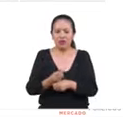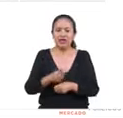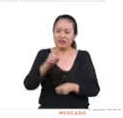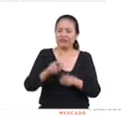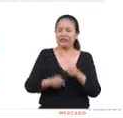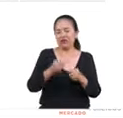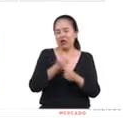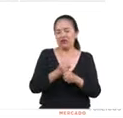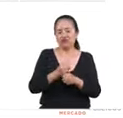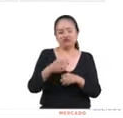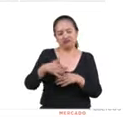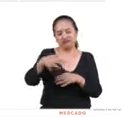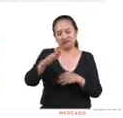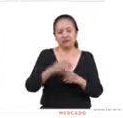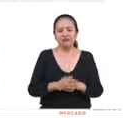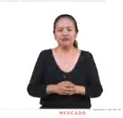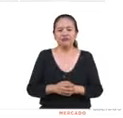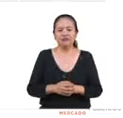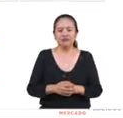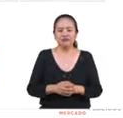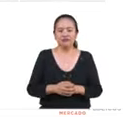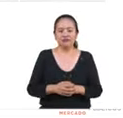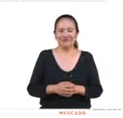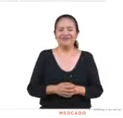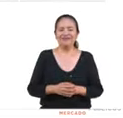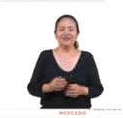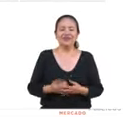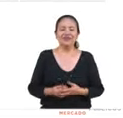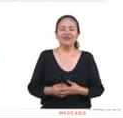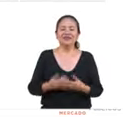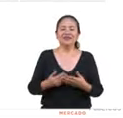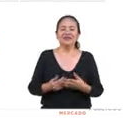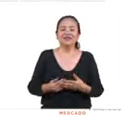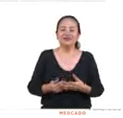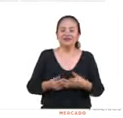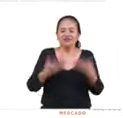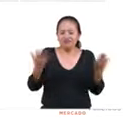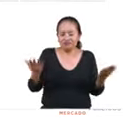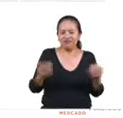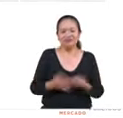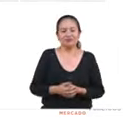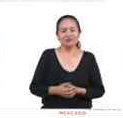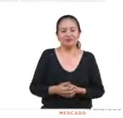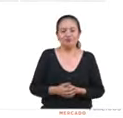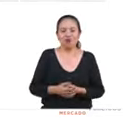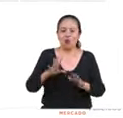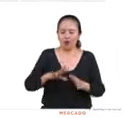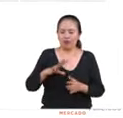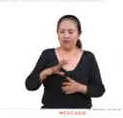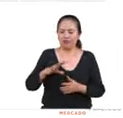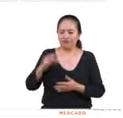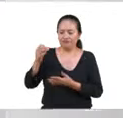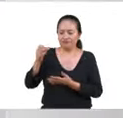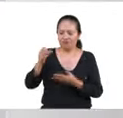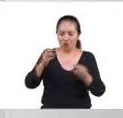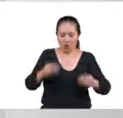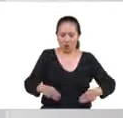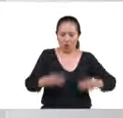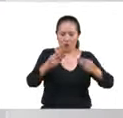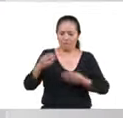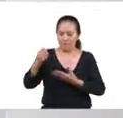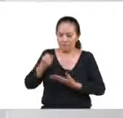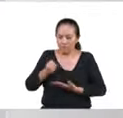este año. El diagnóstico no se puede cambiar, es decir, quiero decir, el presupuesto solamente se debe